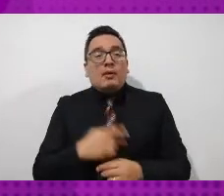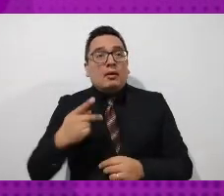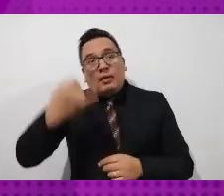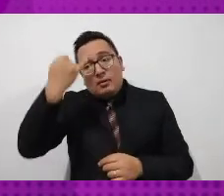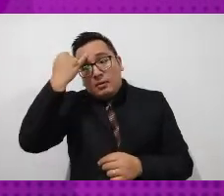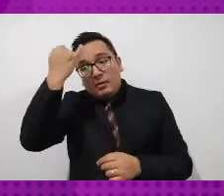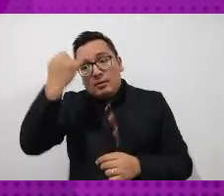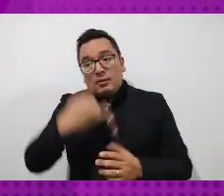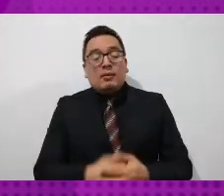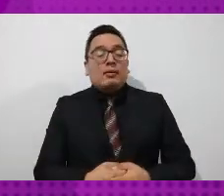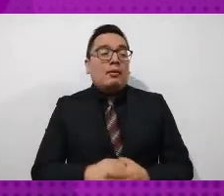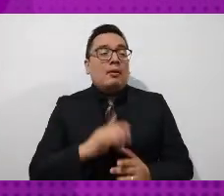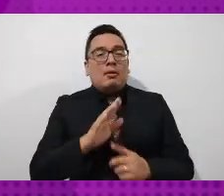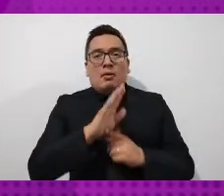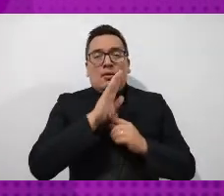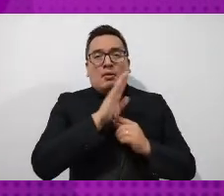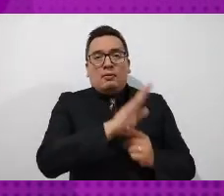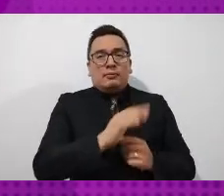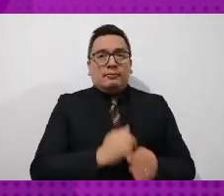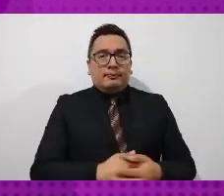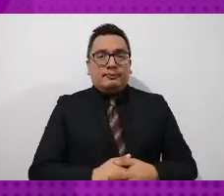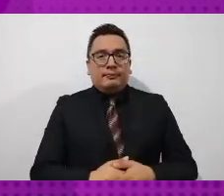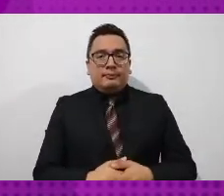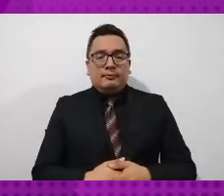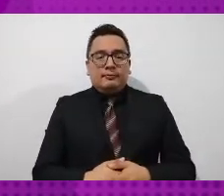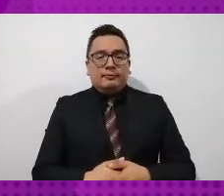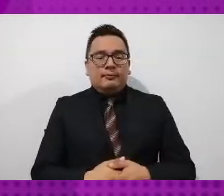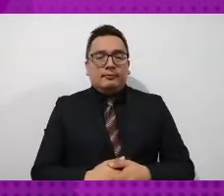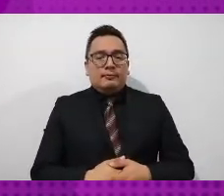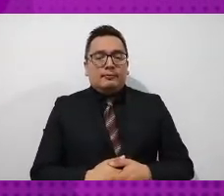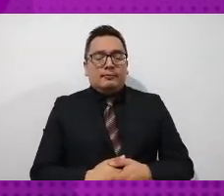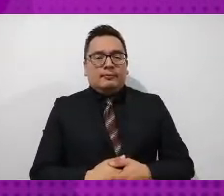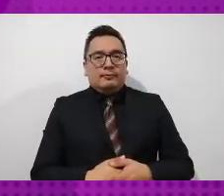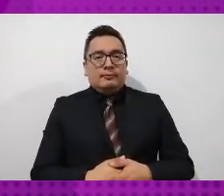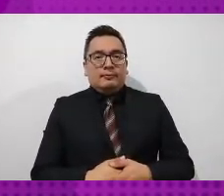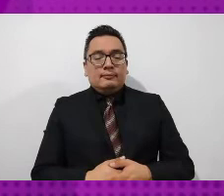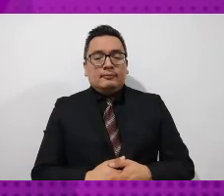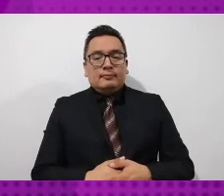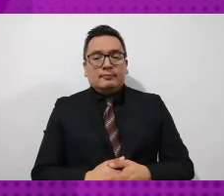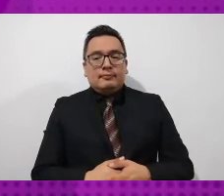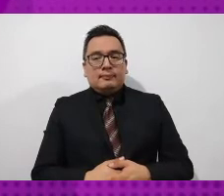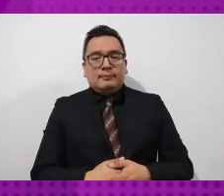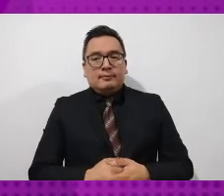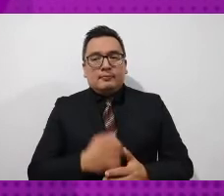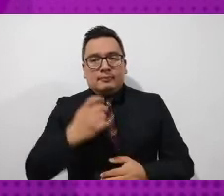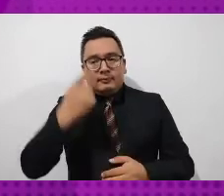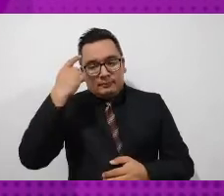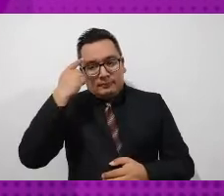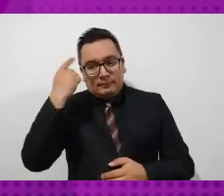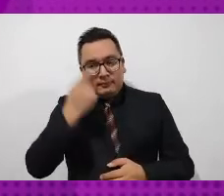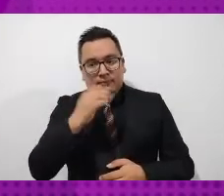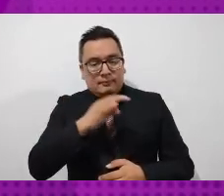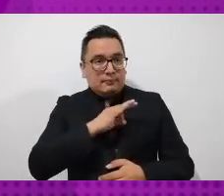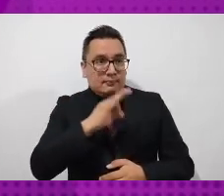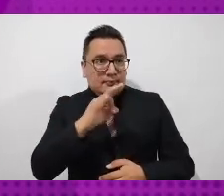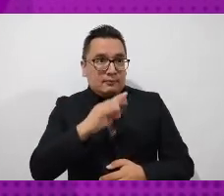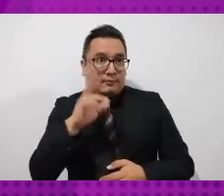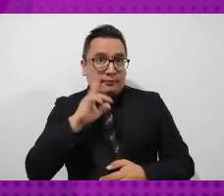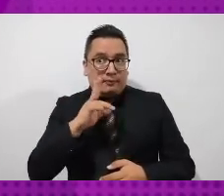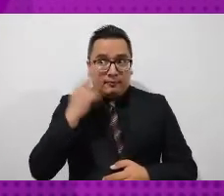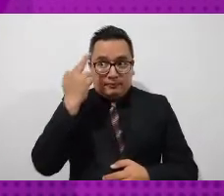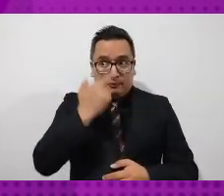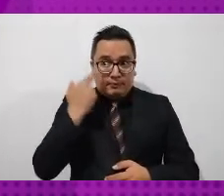voluntad y lo presente por escrito y la firme debidamente para que pueda darle el